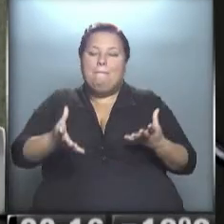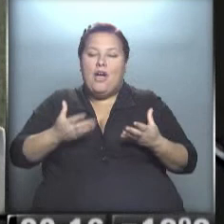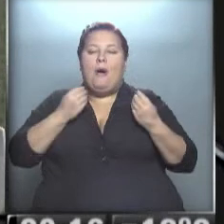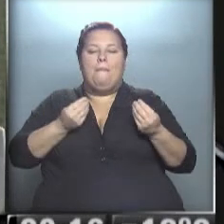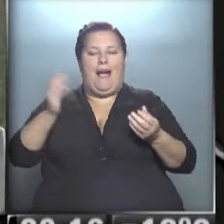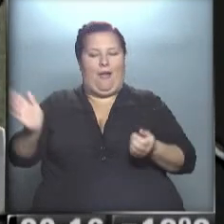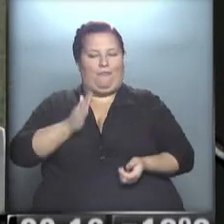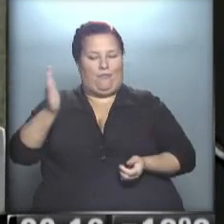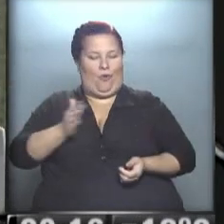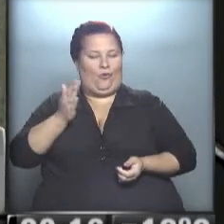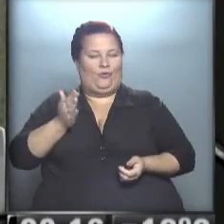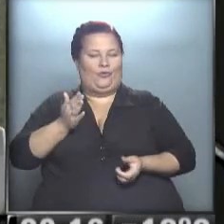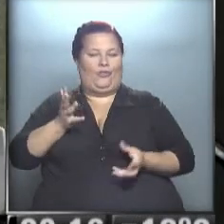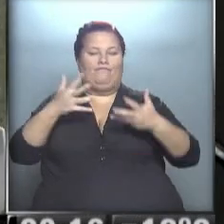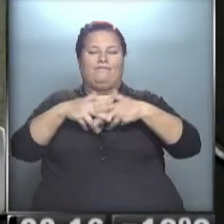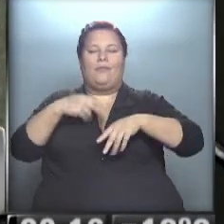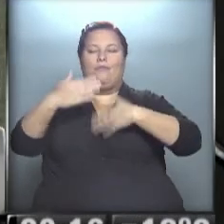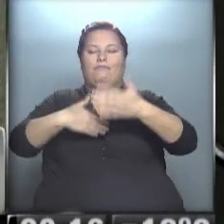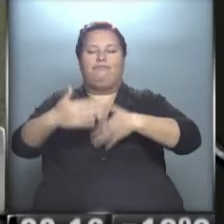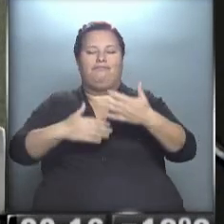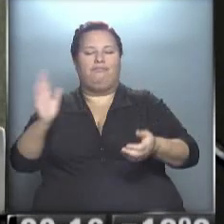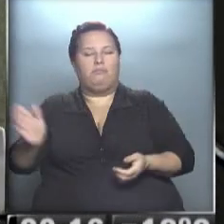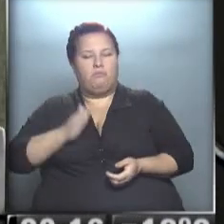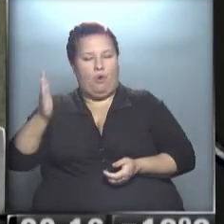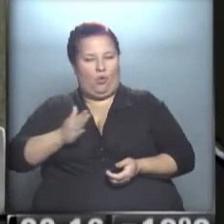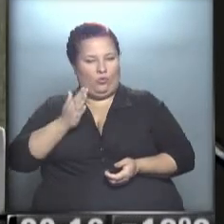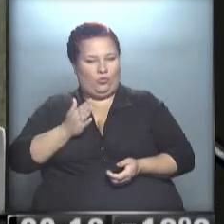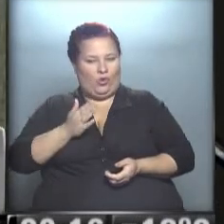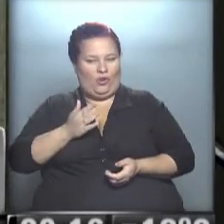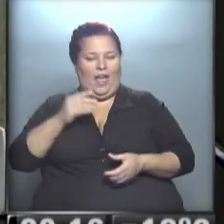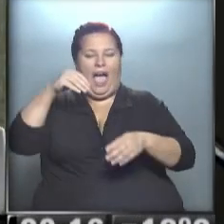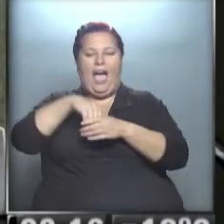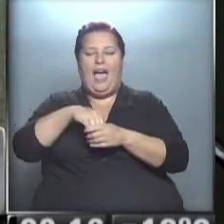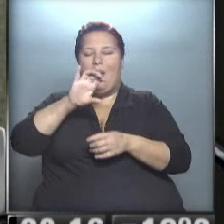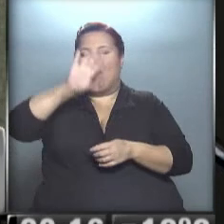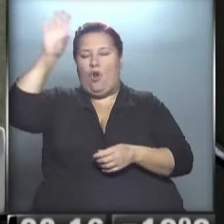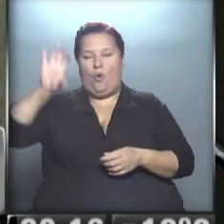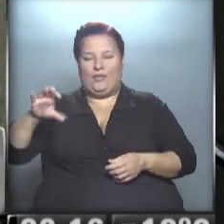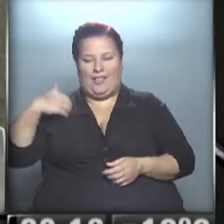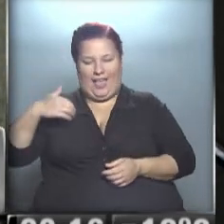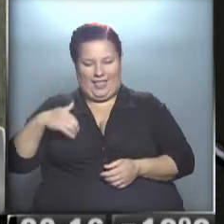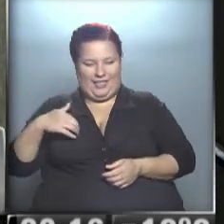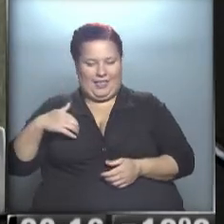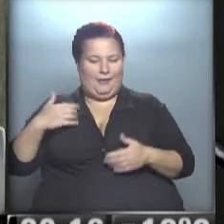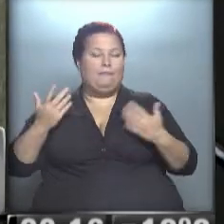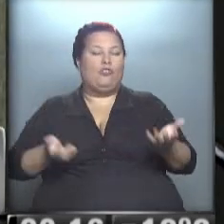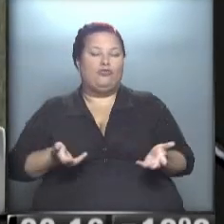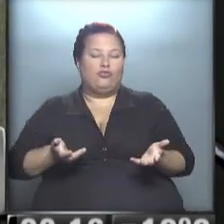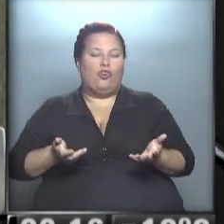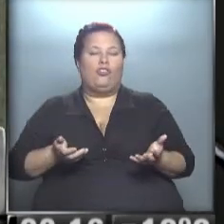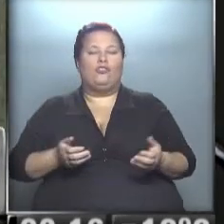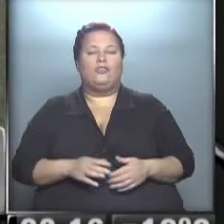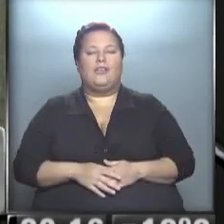productiva integral del procesamiento de la producción en el interior del país por lo tanto al tener